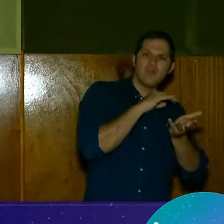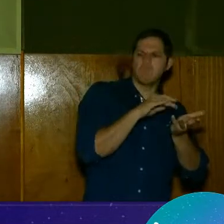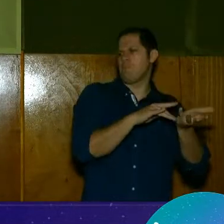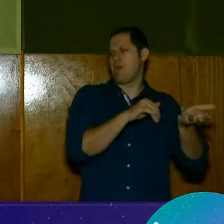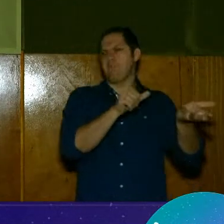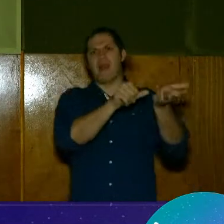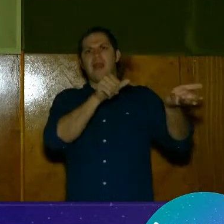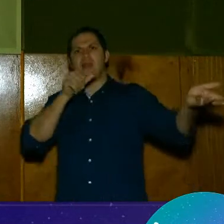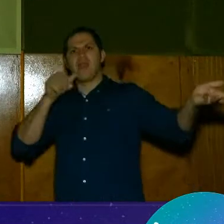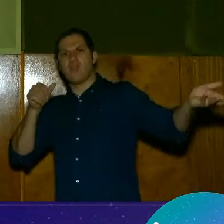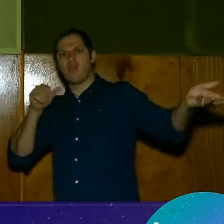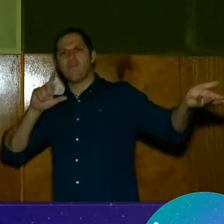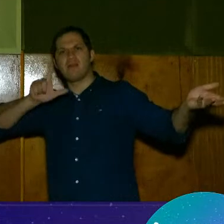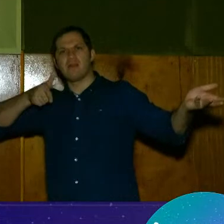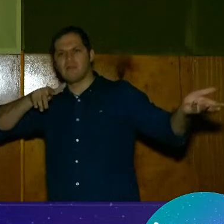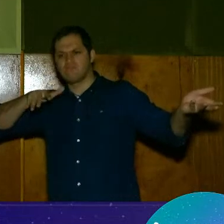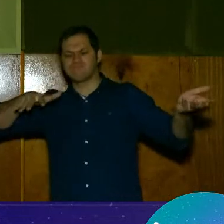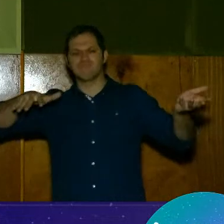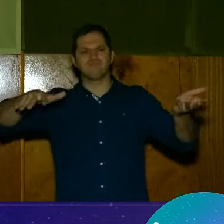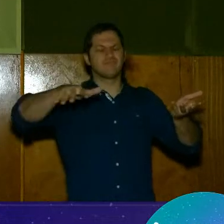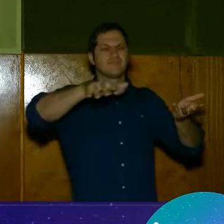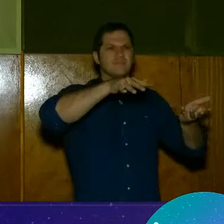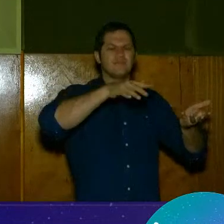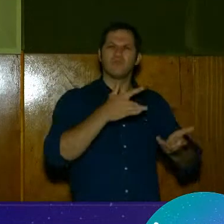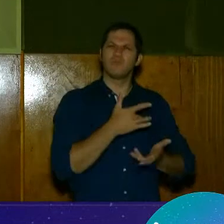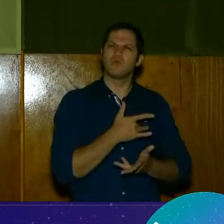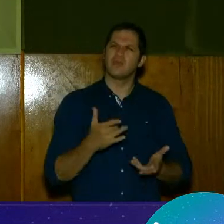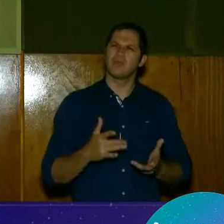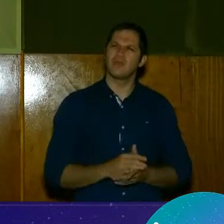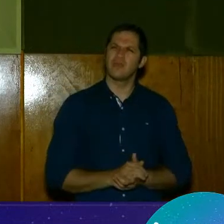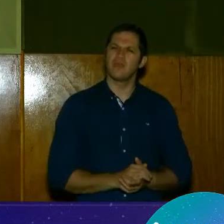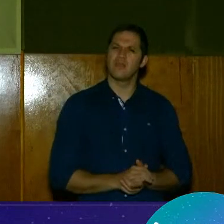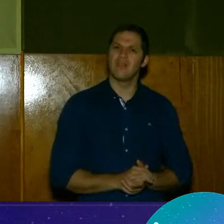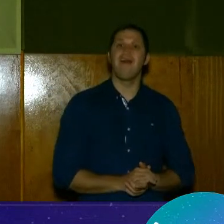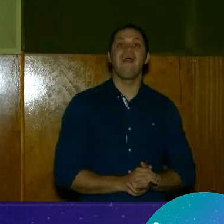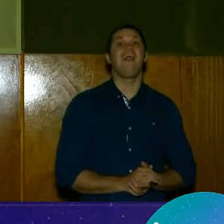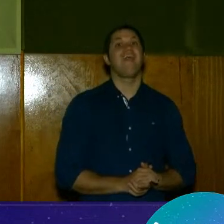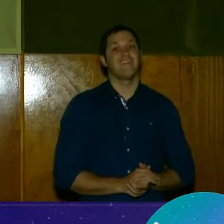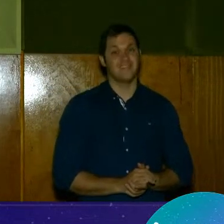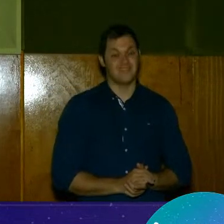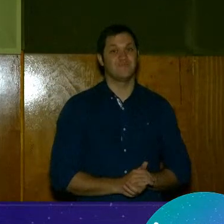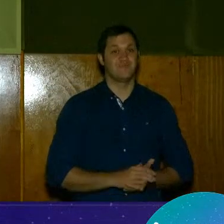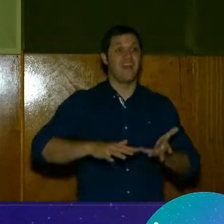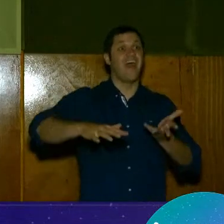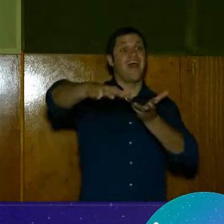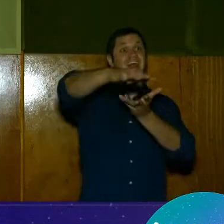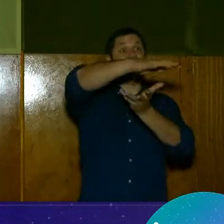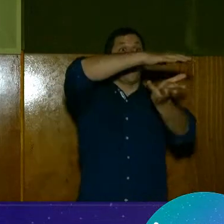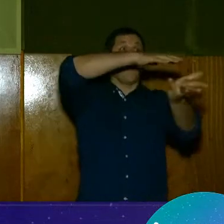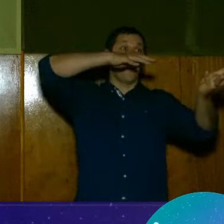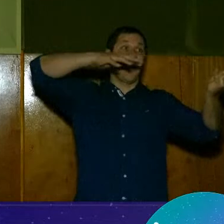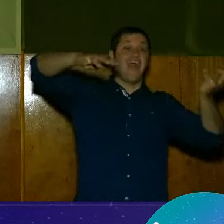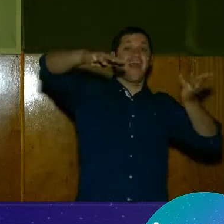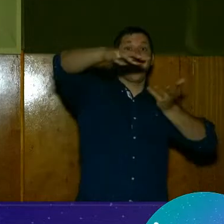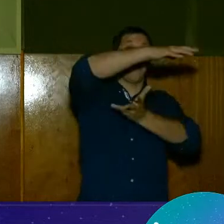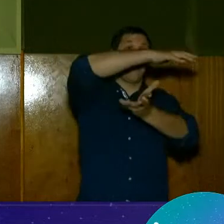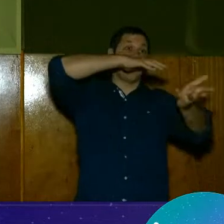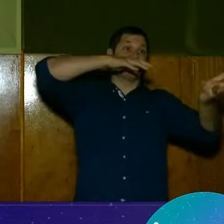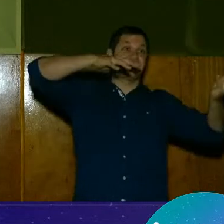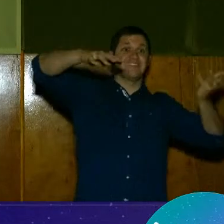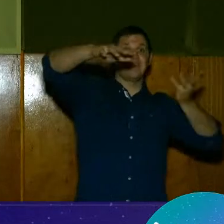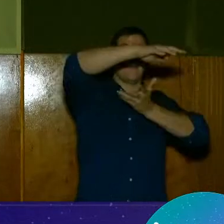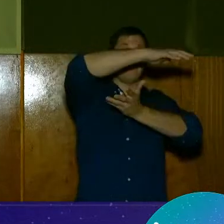la galaxia está en el centro como puede ser eso bueno puede ser porque las galaxias